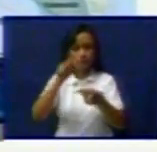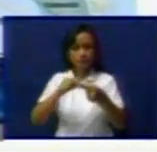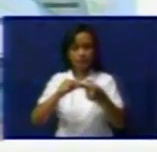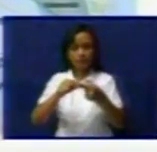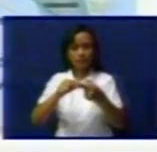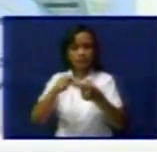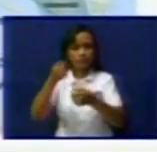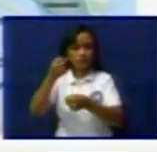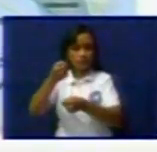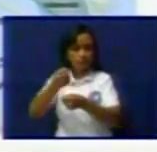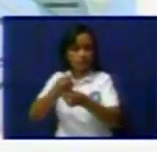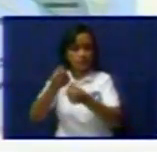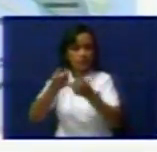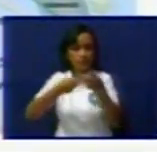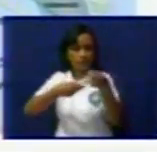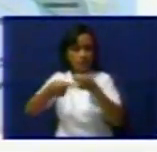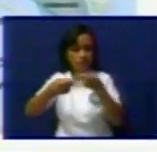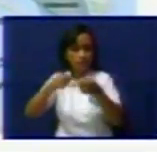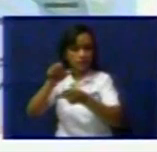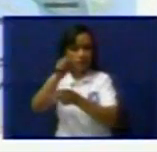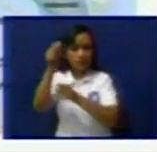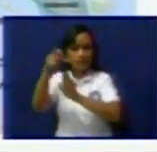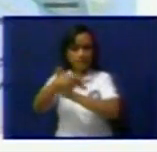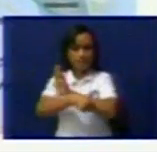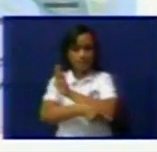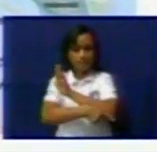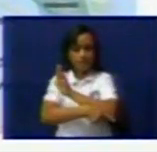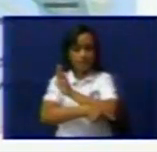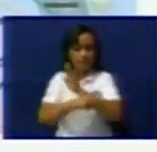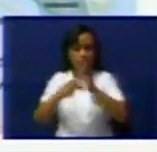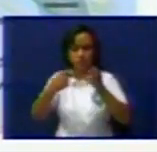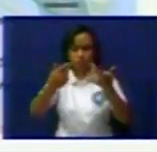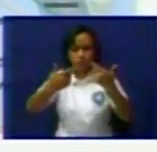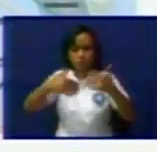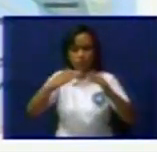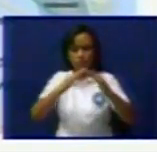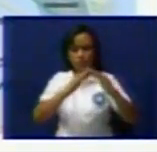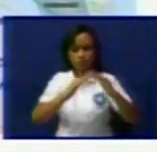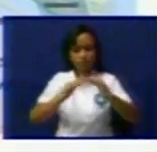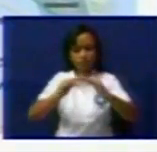financieras, de procesamiento para exportación y zona urbana.